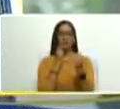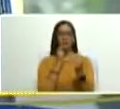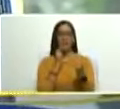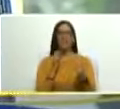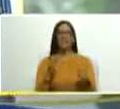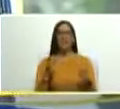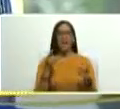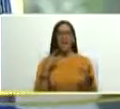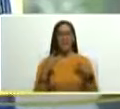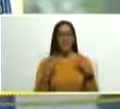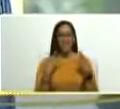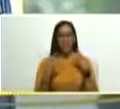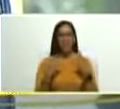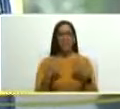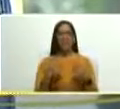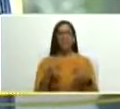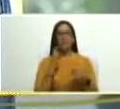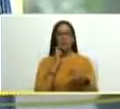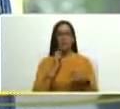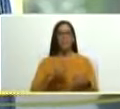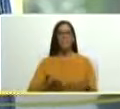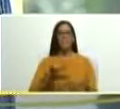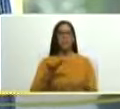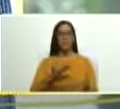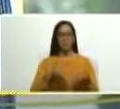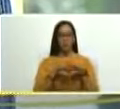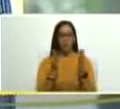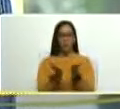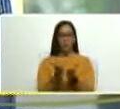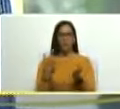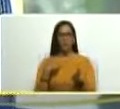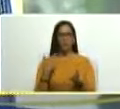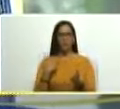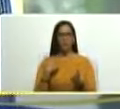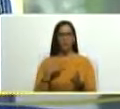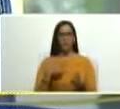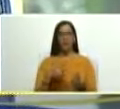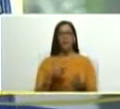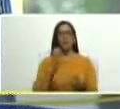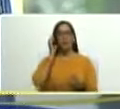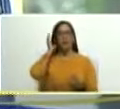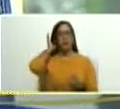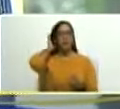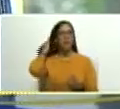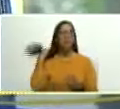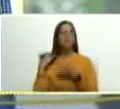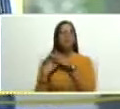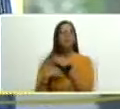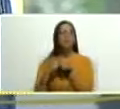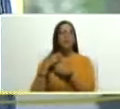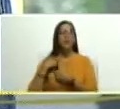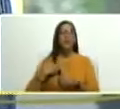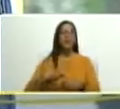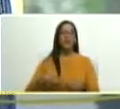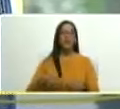chocolate más importante del mundo. Y teníamos un stand donde, bueno, los parisinos estaban como locos comprando mejor cacao,